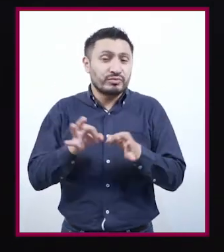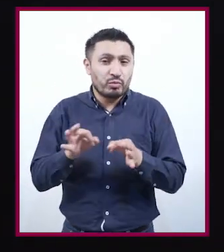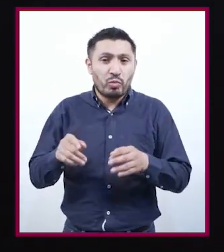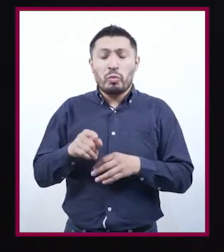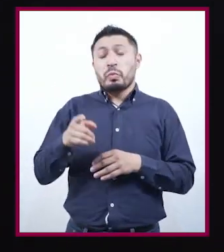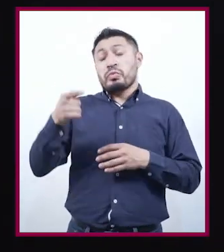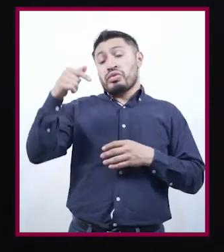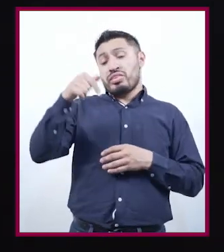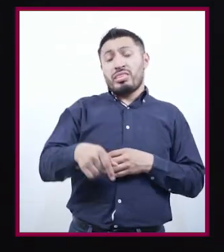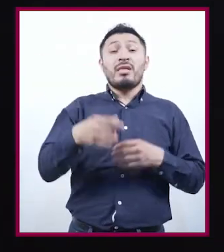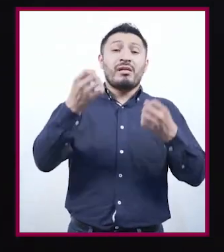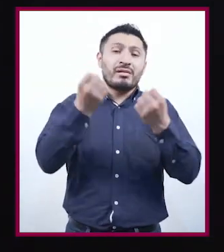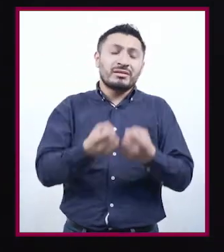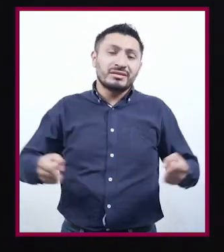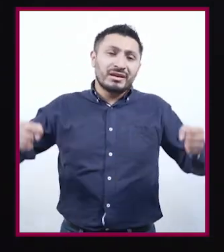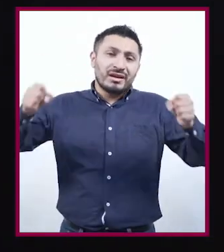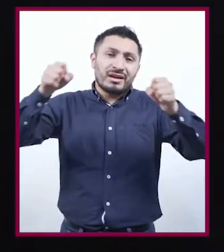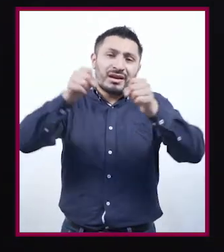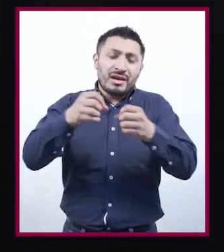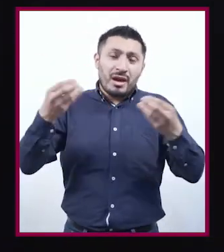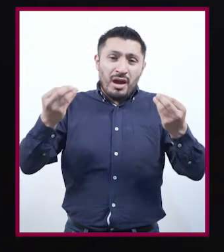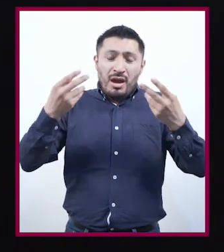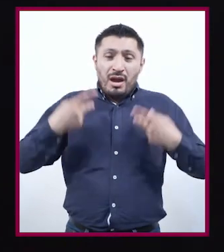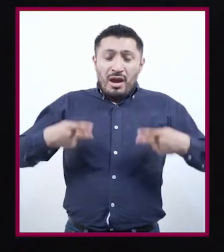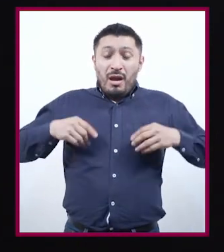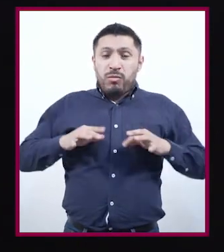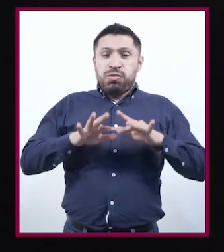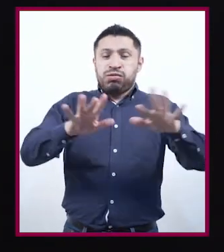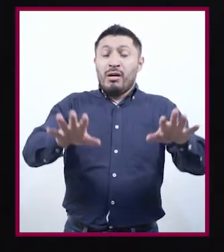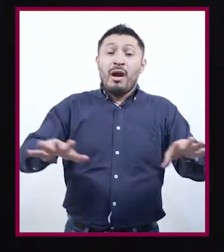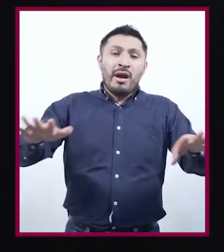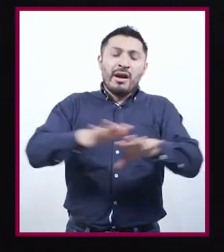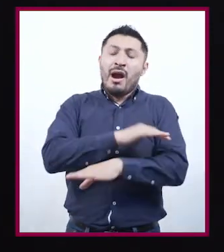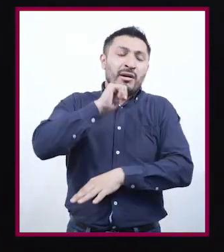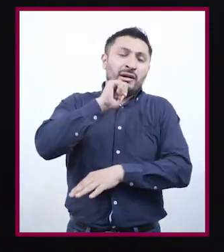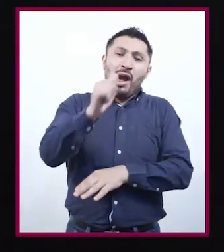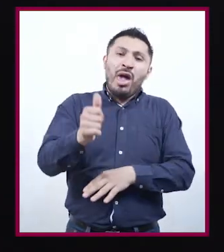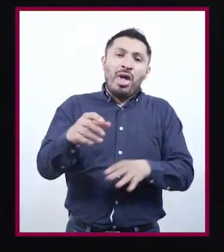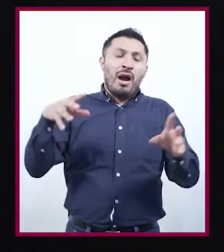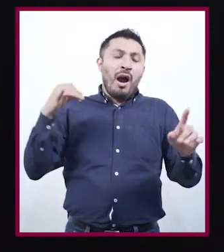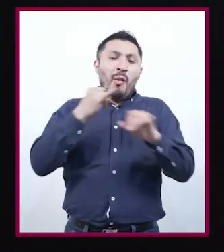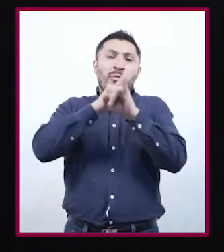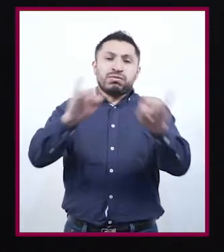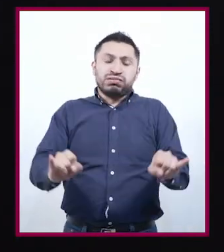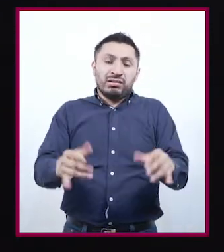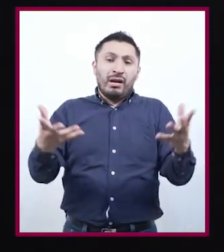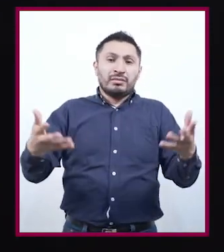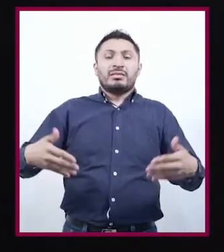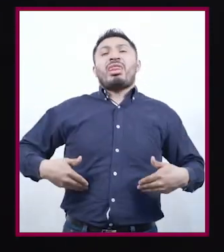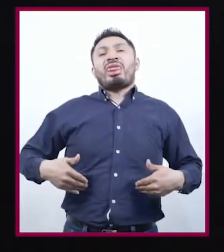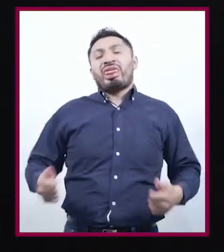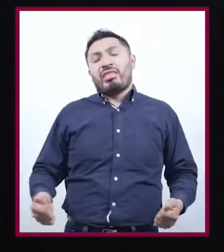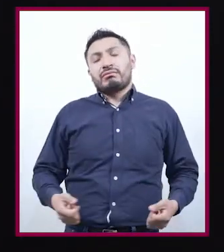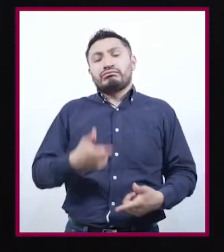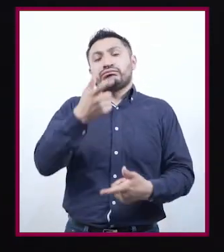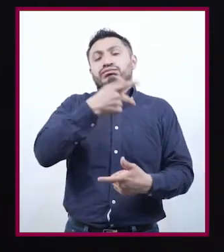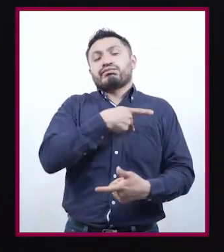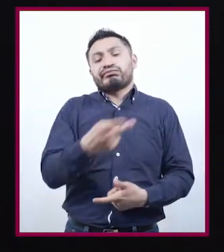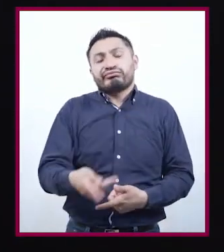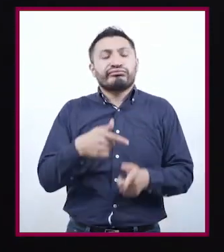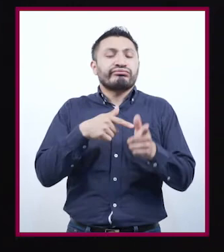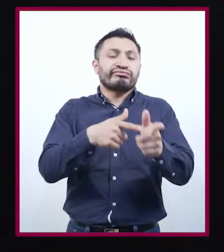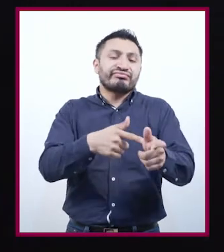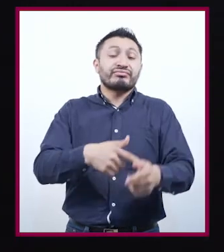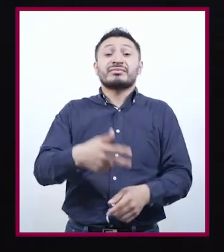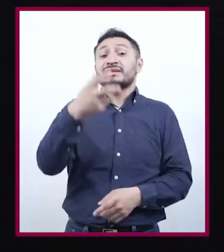más importante es que las condiciones sociales para la gran mayoría de las personas no cambiaron en mucho con la independencia. El